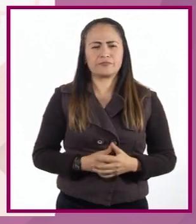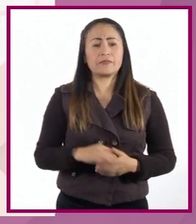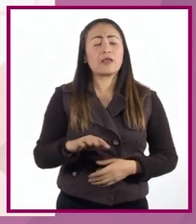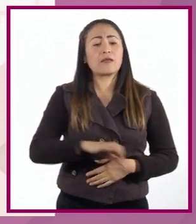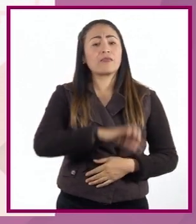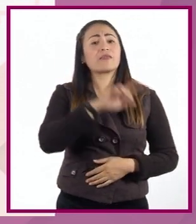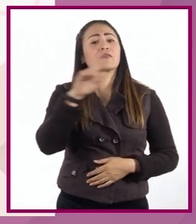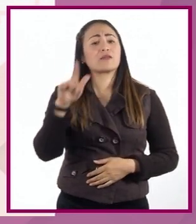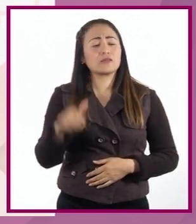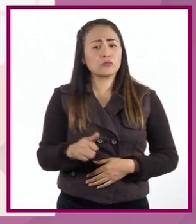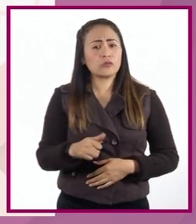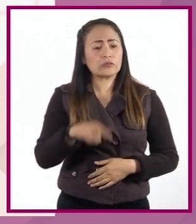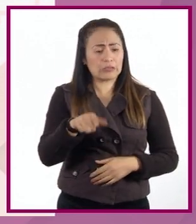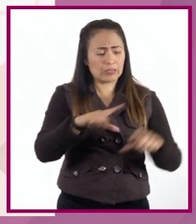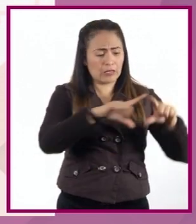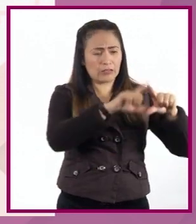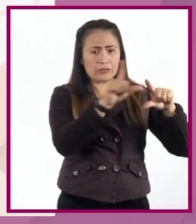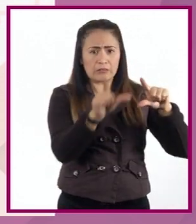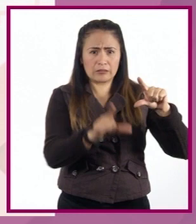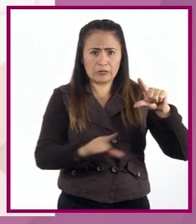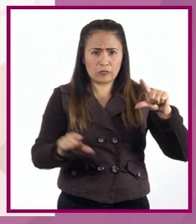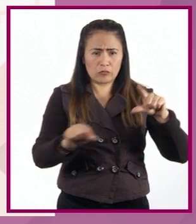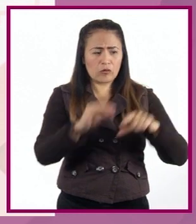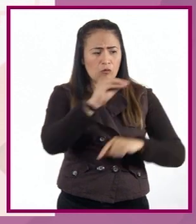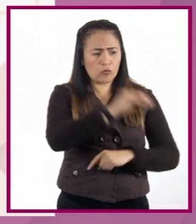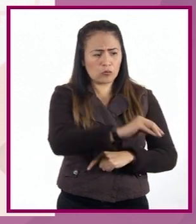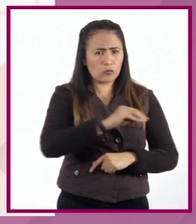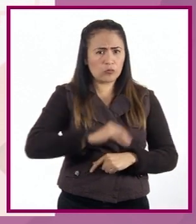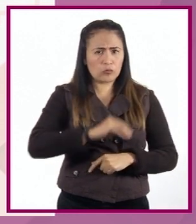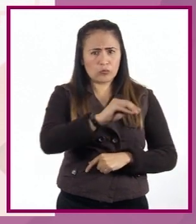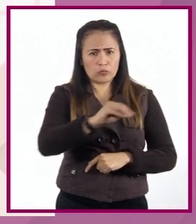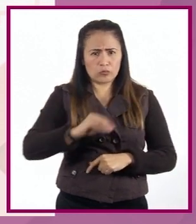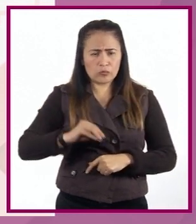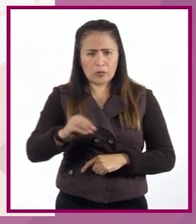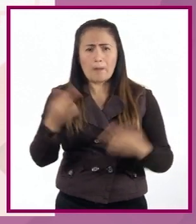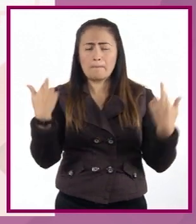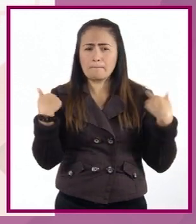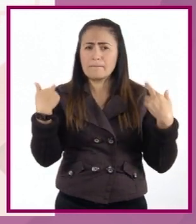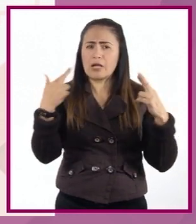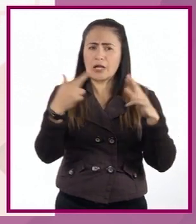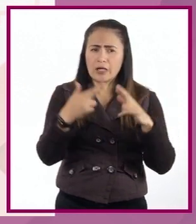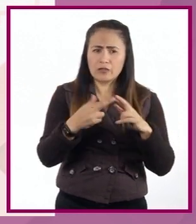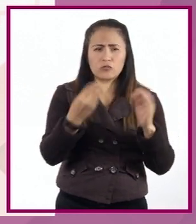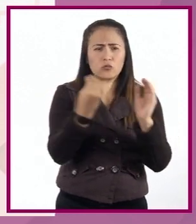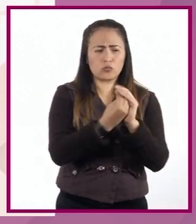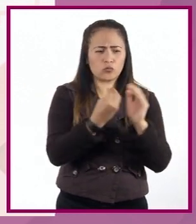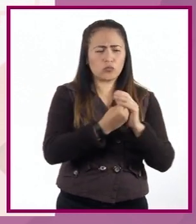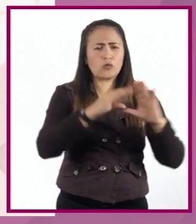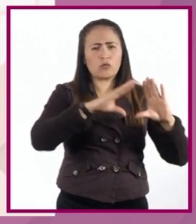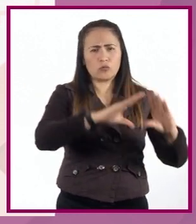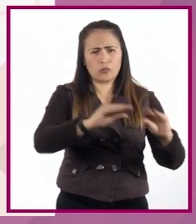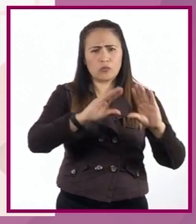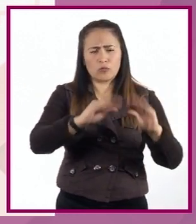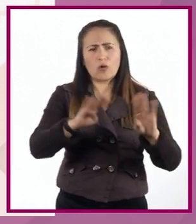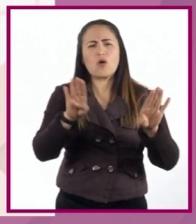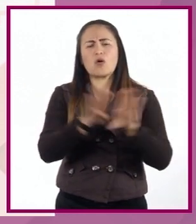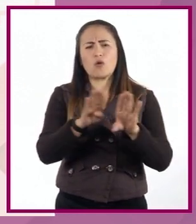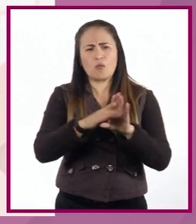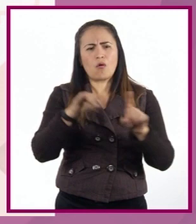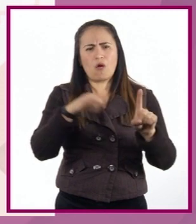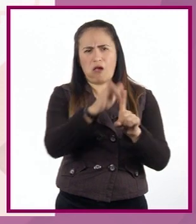ella recorre la República Mexicana capacitando a docentes sobre cómo prevenir y tratar a víctimas del